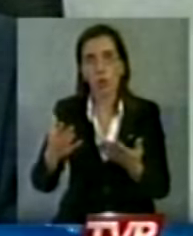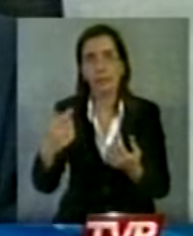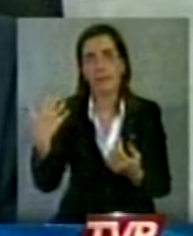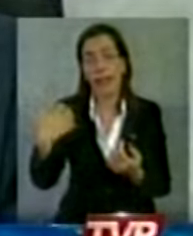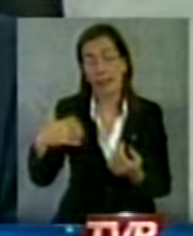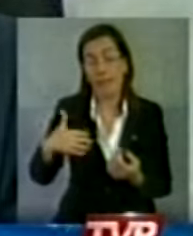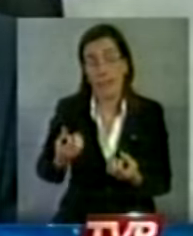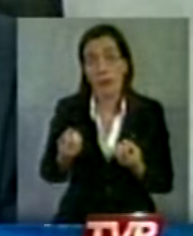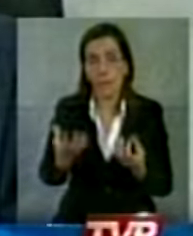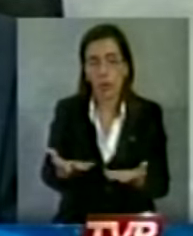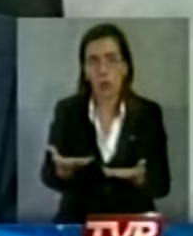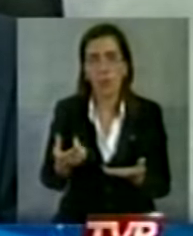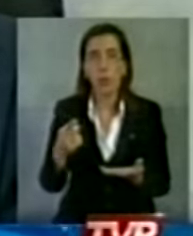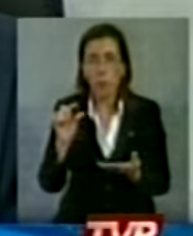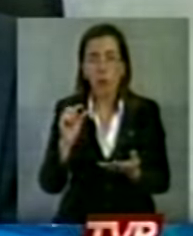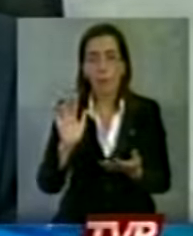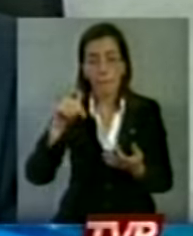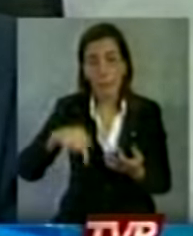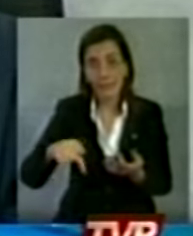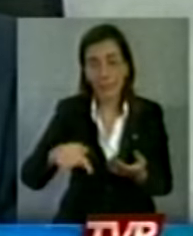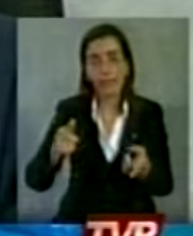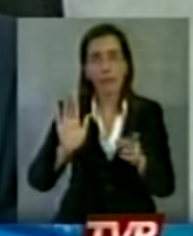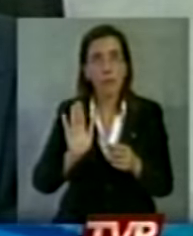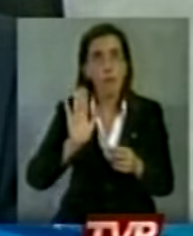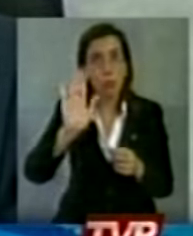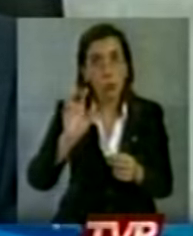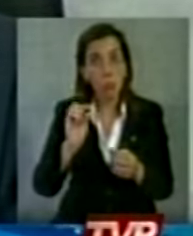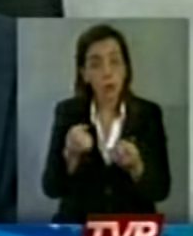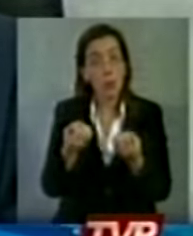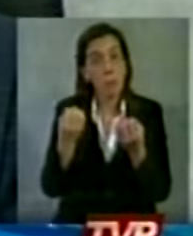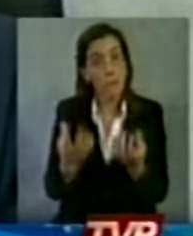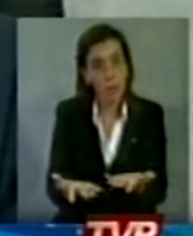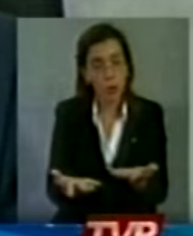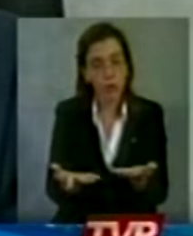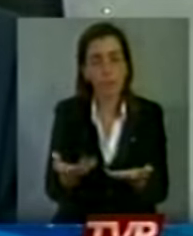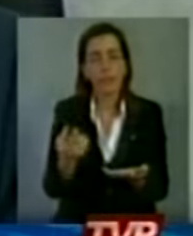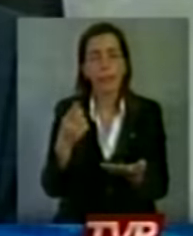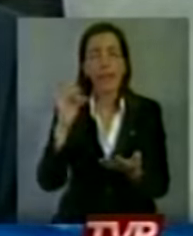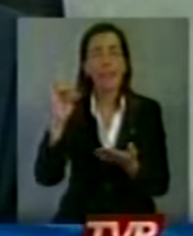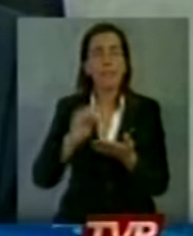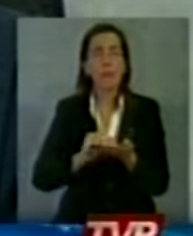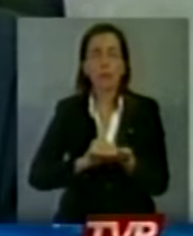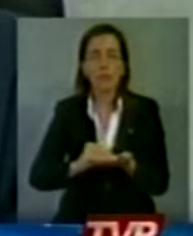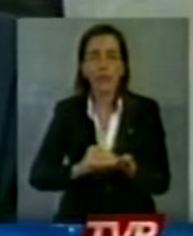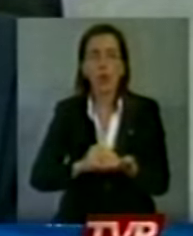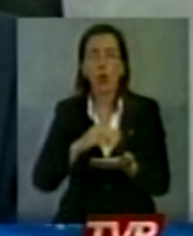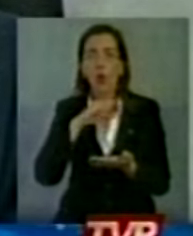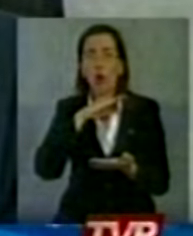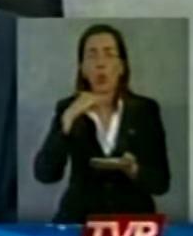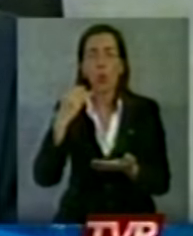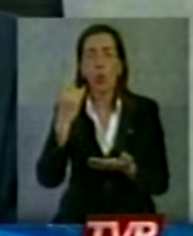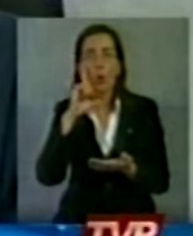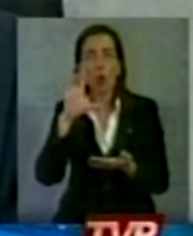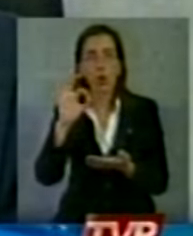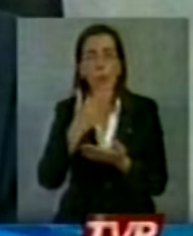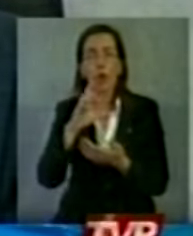definida y a un presente y un futuro que aparecían promisorios. El diputado nacional Julio Costa,